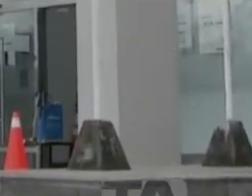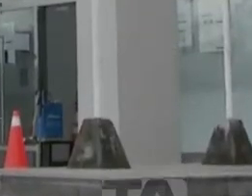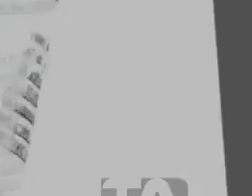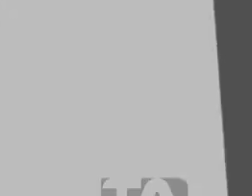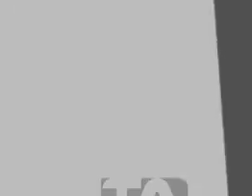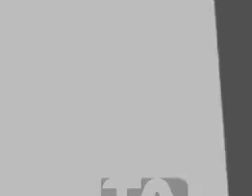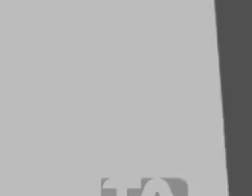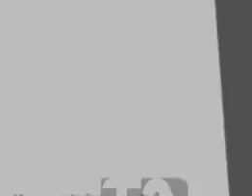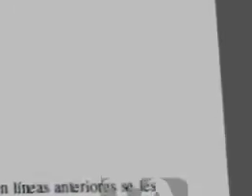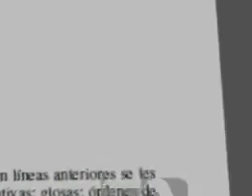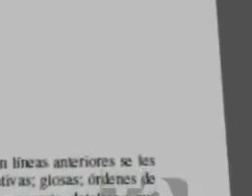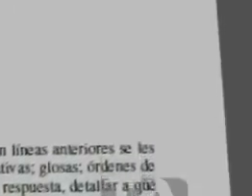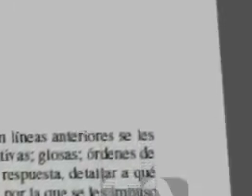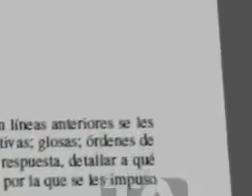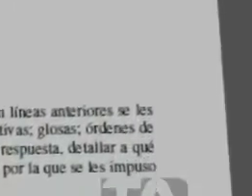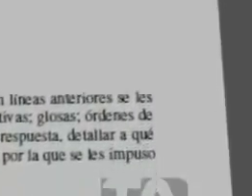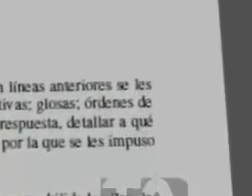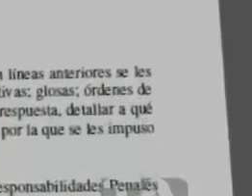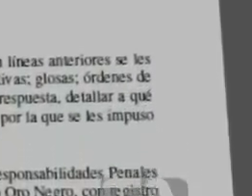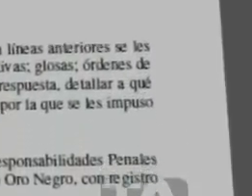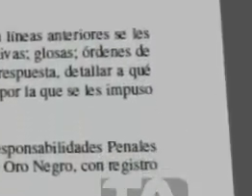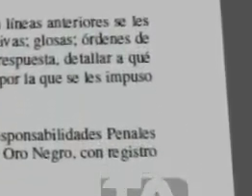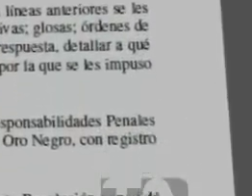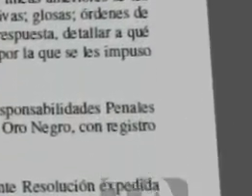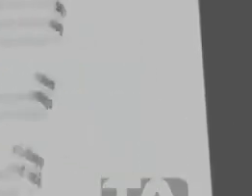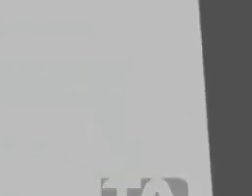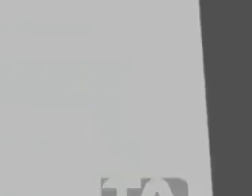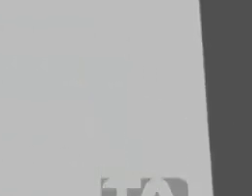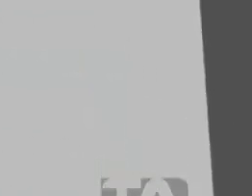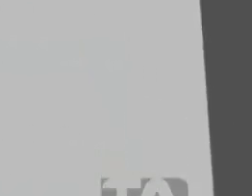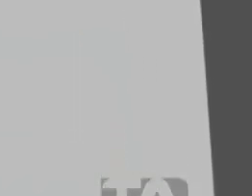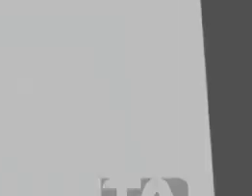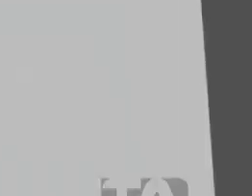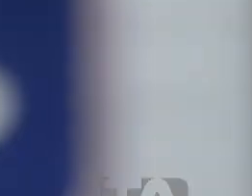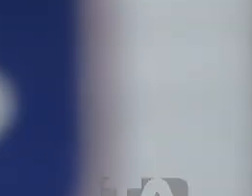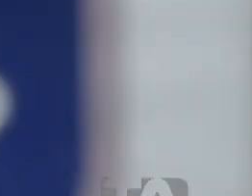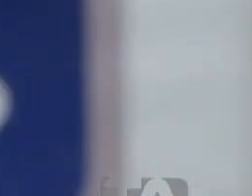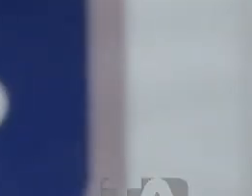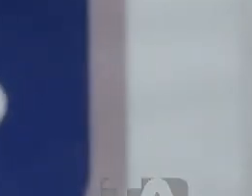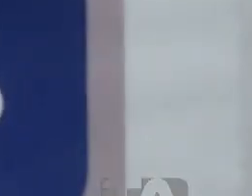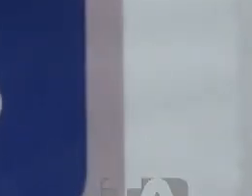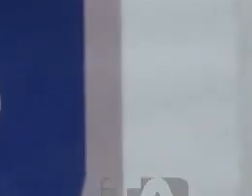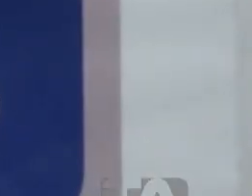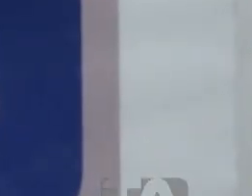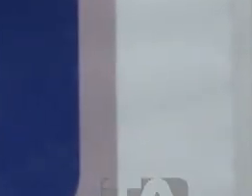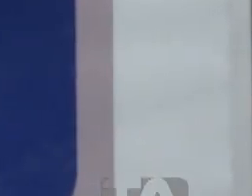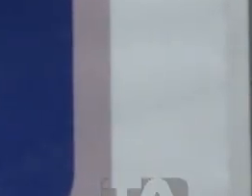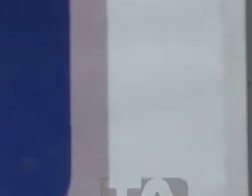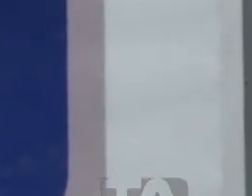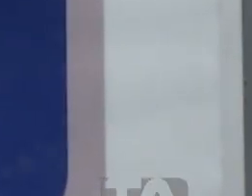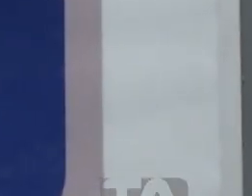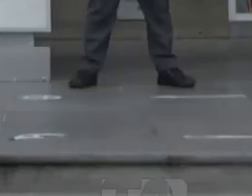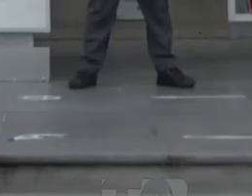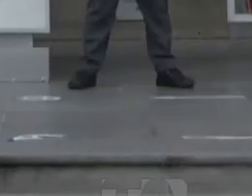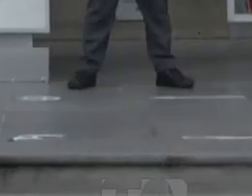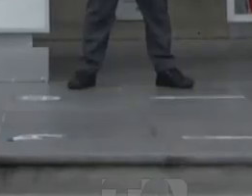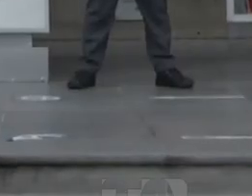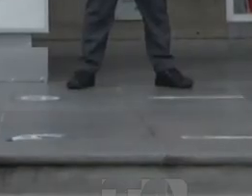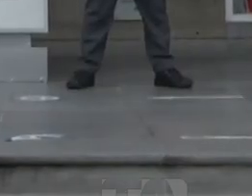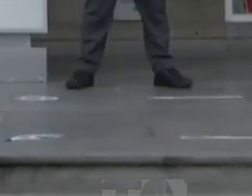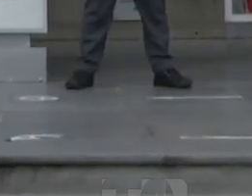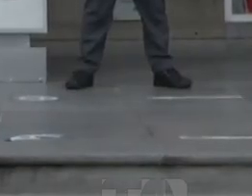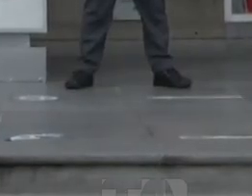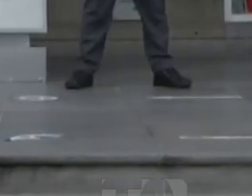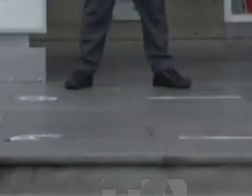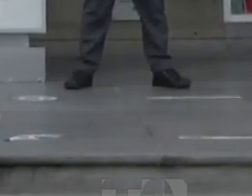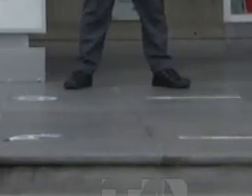reserva. Dos días después, el 26 de agosto, se volvió a insistir con el pedido y este lunes 6 de septiembre venció el plazo que la ley le otorga